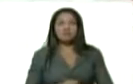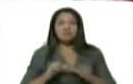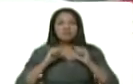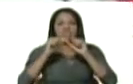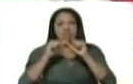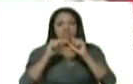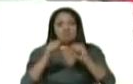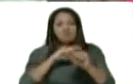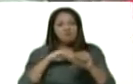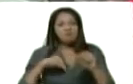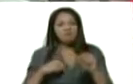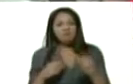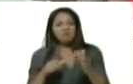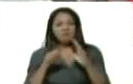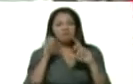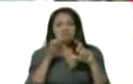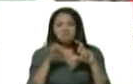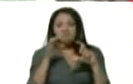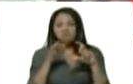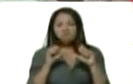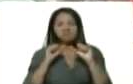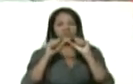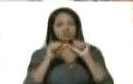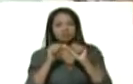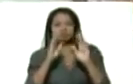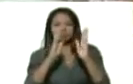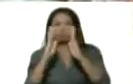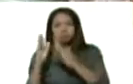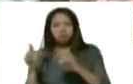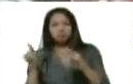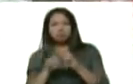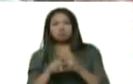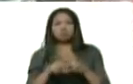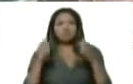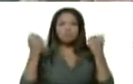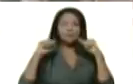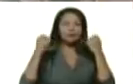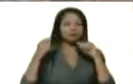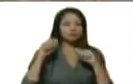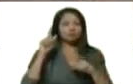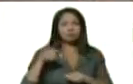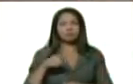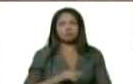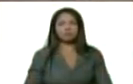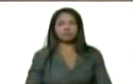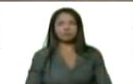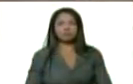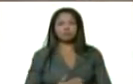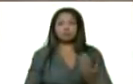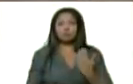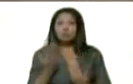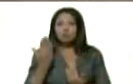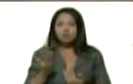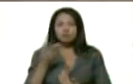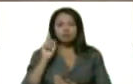Continuemos entonces con la carnetización, con la organización, con la preparación, muy